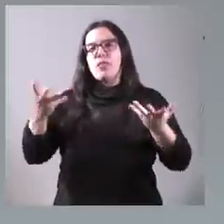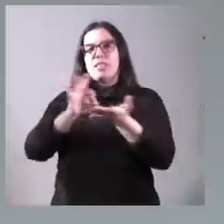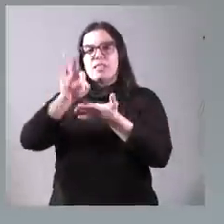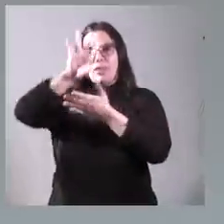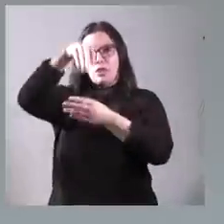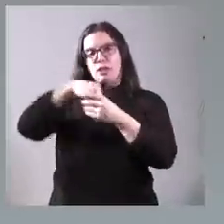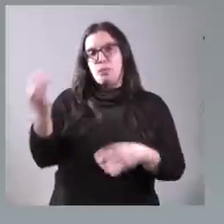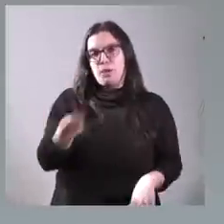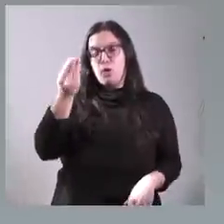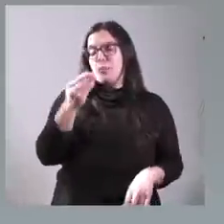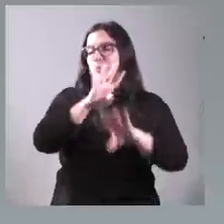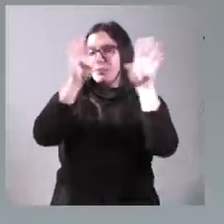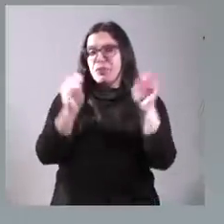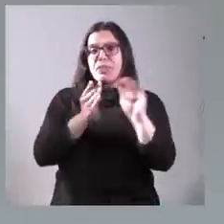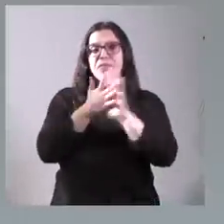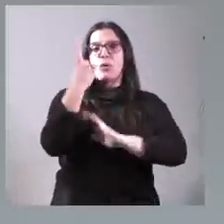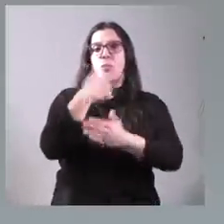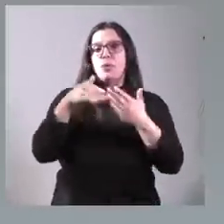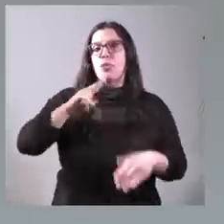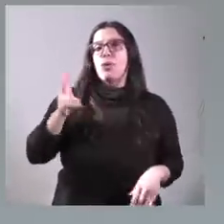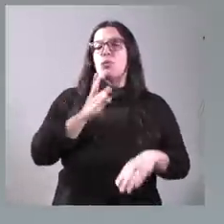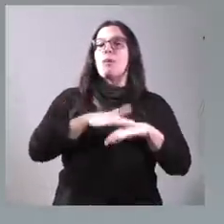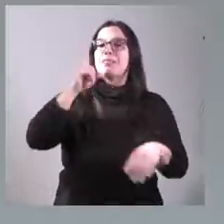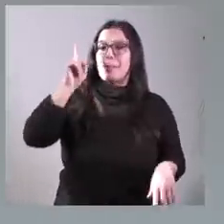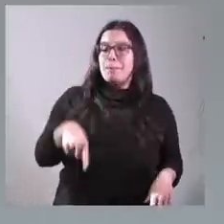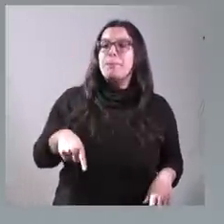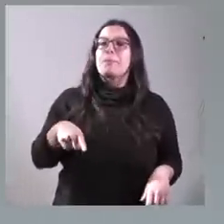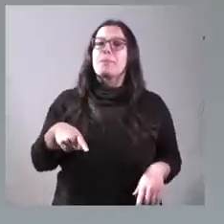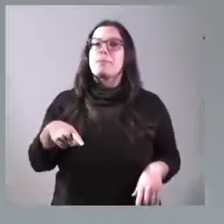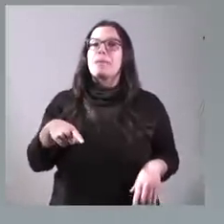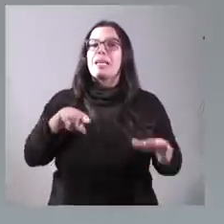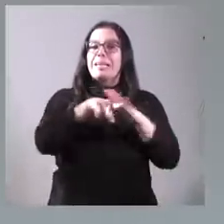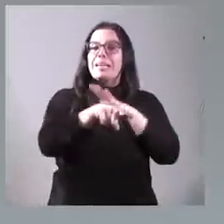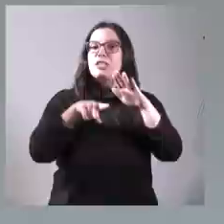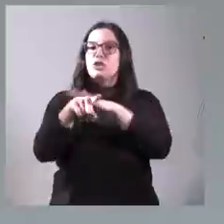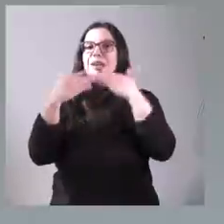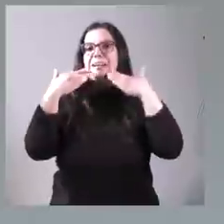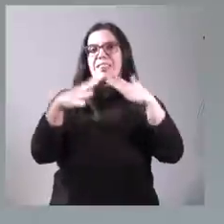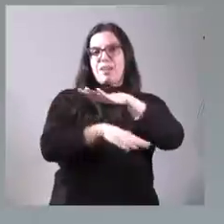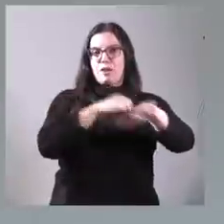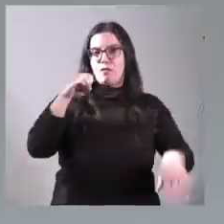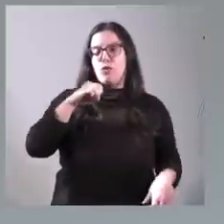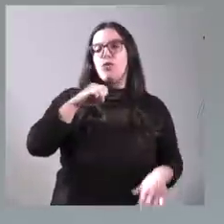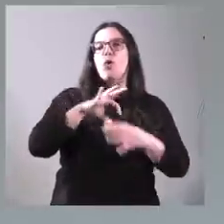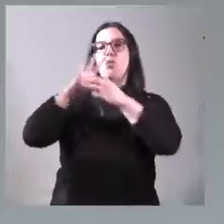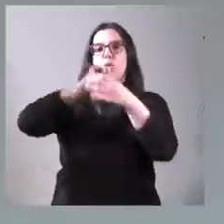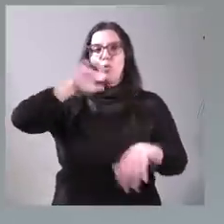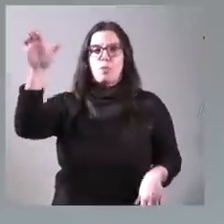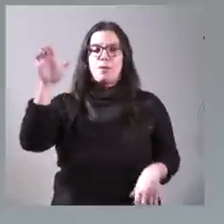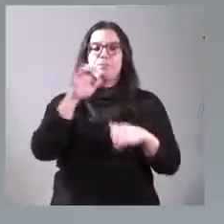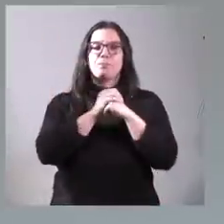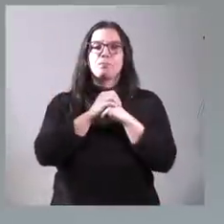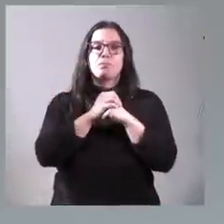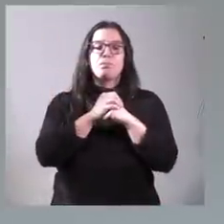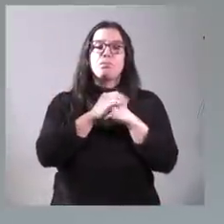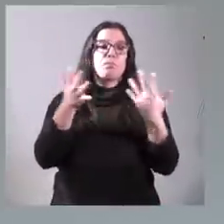que ahí se realizan En definitiva es un millón de euros que también se viene a gestionar con fondos procedentes de La Unión por hacer